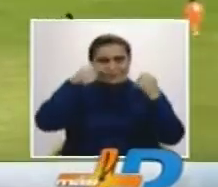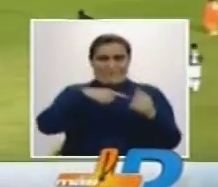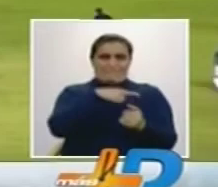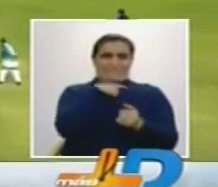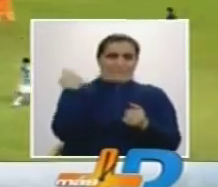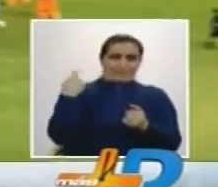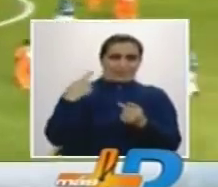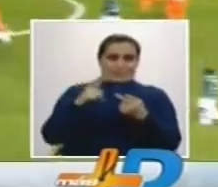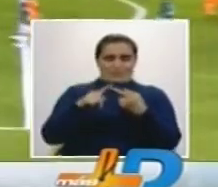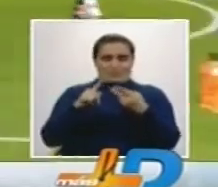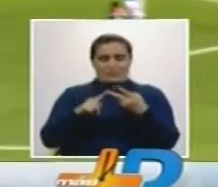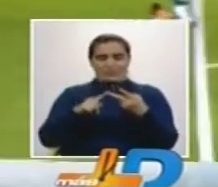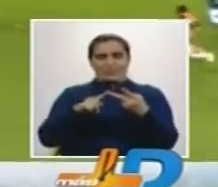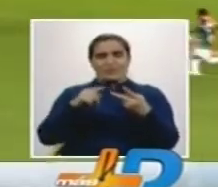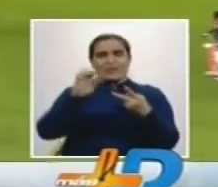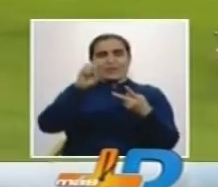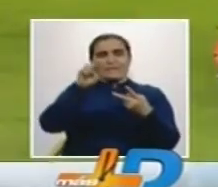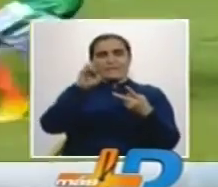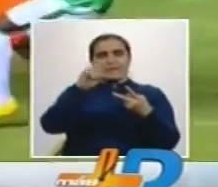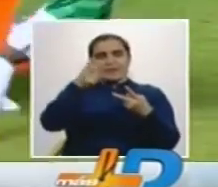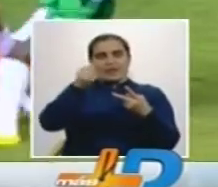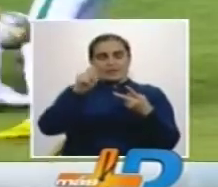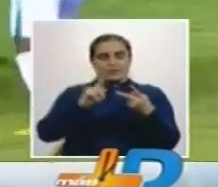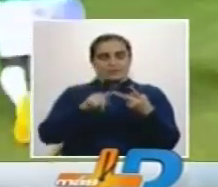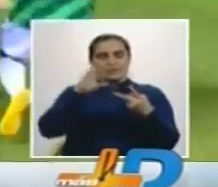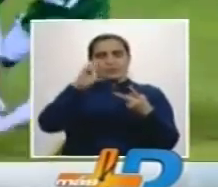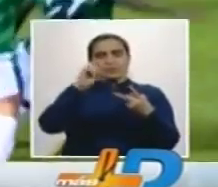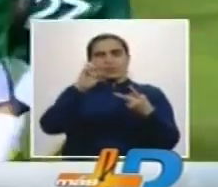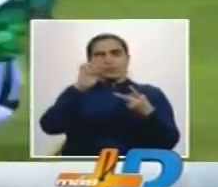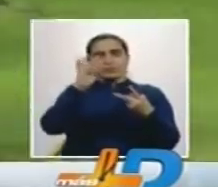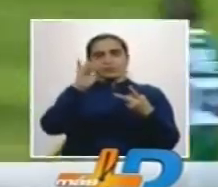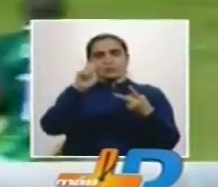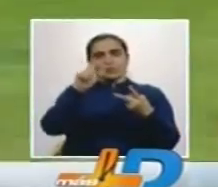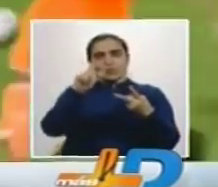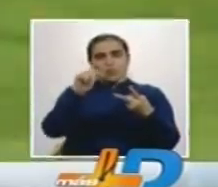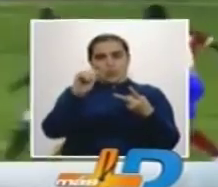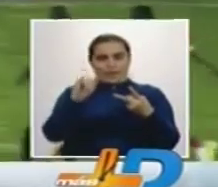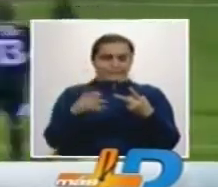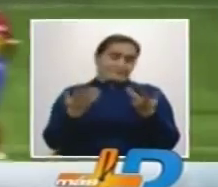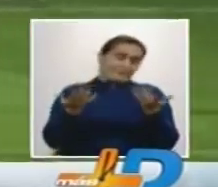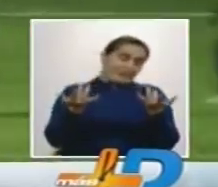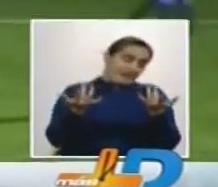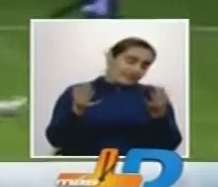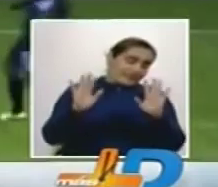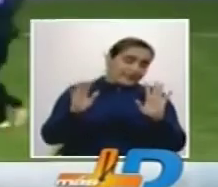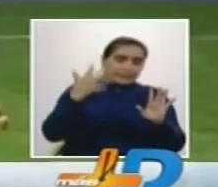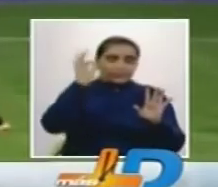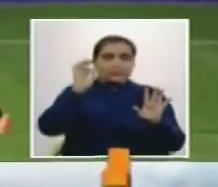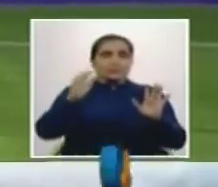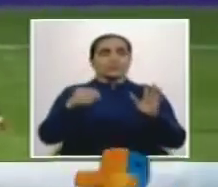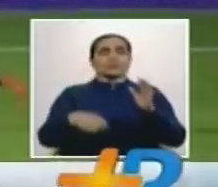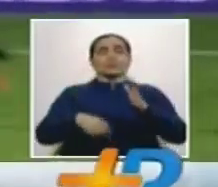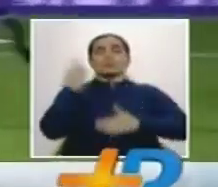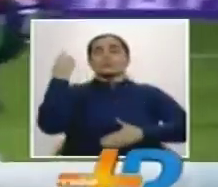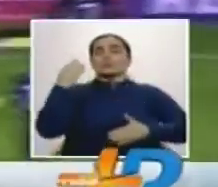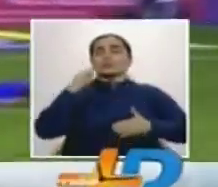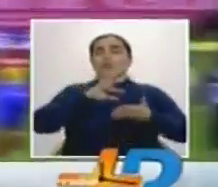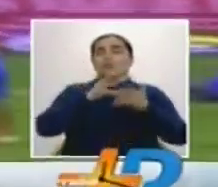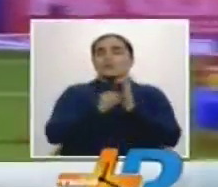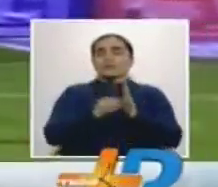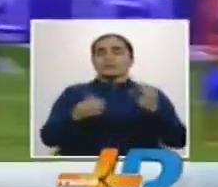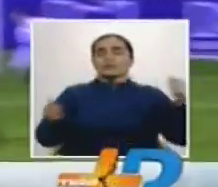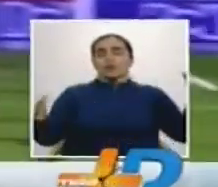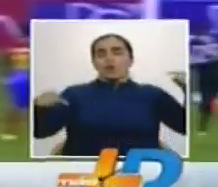y Cortuluá. Para este encuentro los verdiblancos tendrán que volver a la senda del triunfo y encarrilar de nuevo al gol a sus delanteros